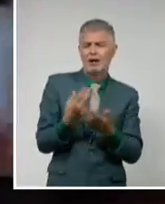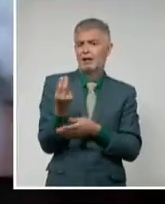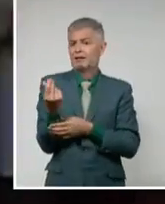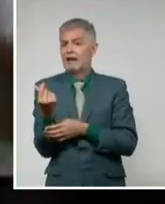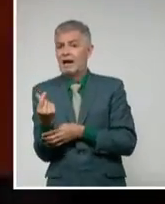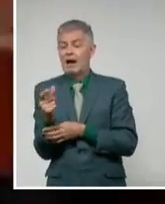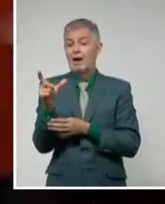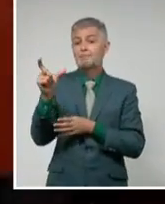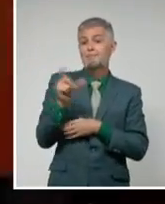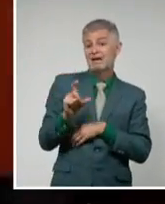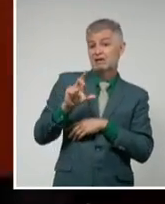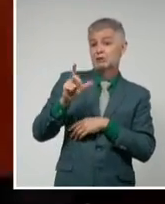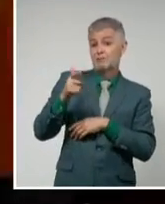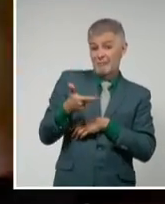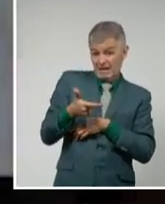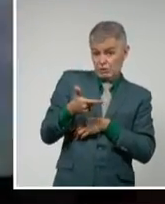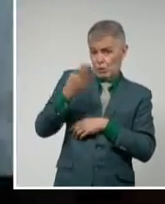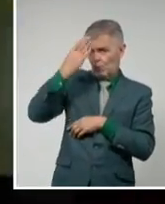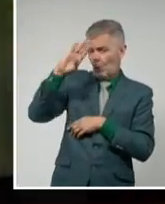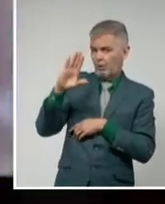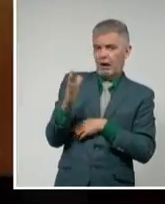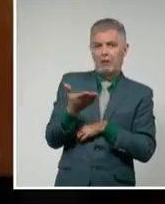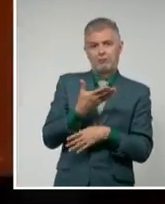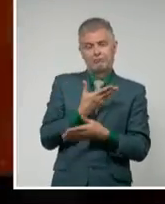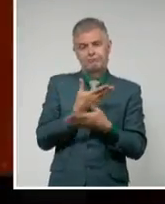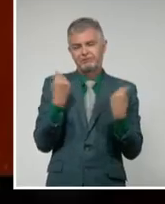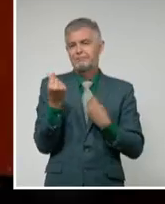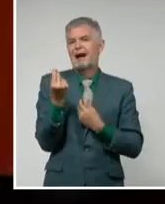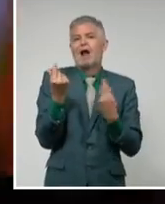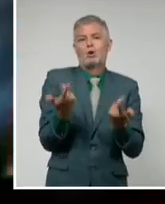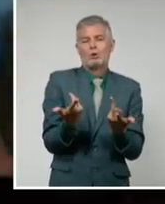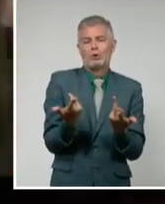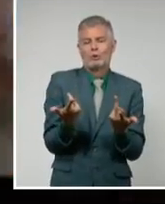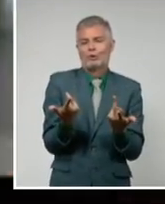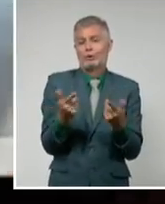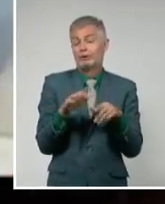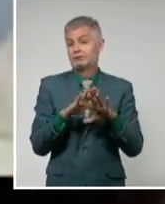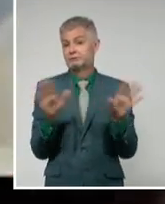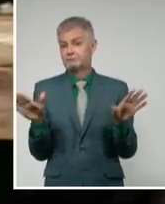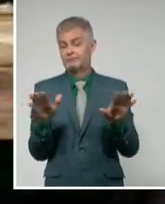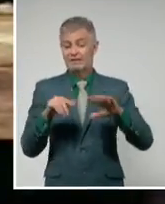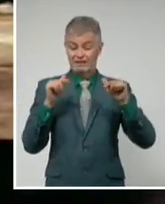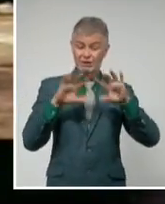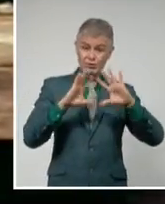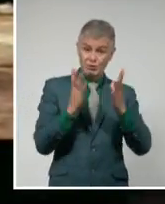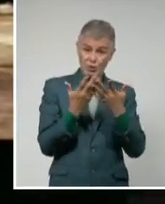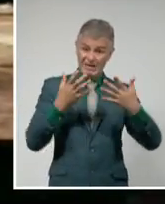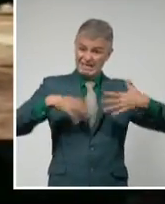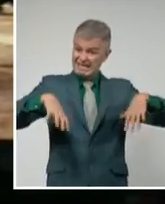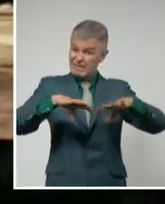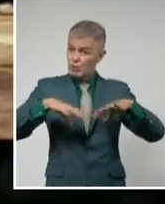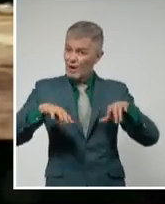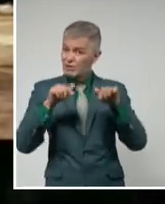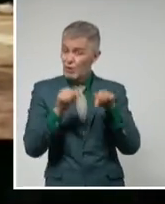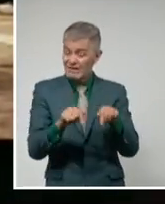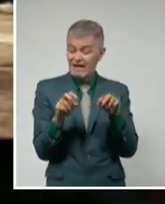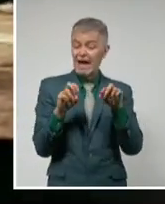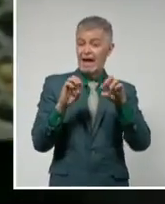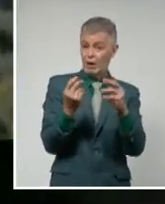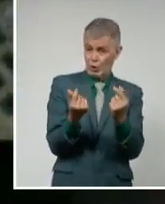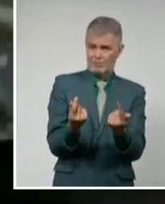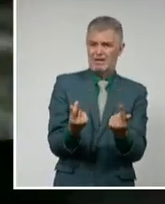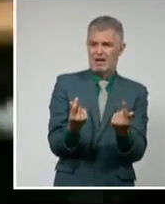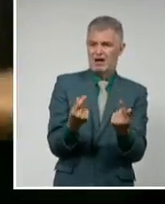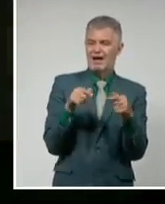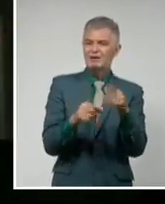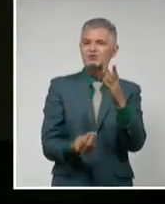peso cubano, generando un amplio proceso de inflación reprimida. Toda esta situación que se creó en la economía creó todas